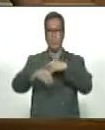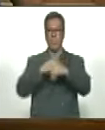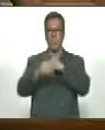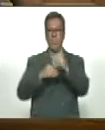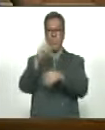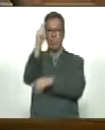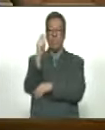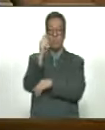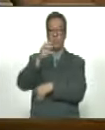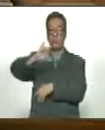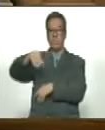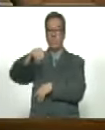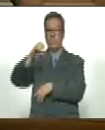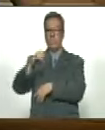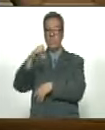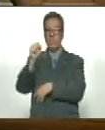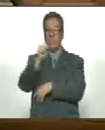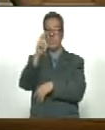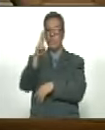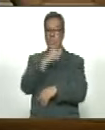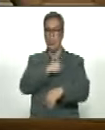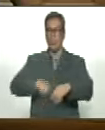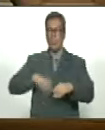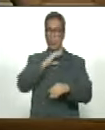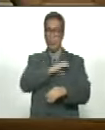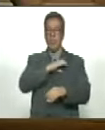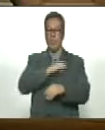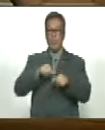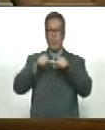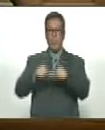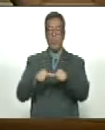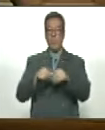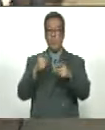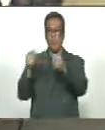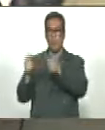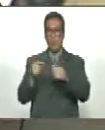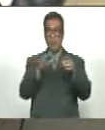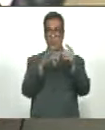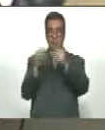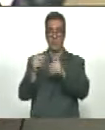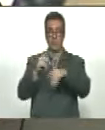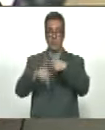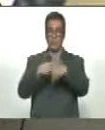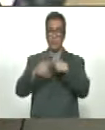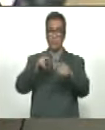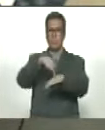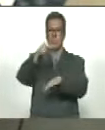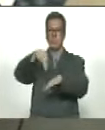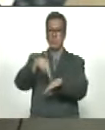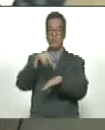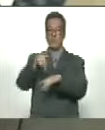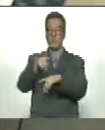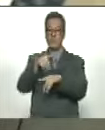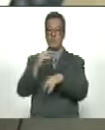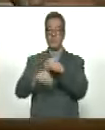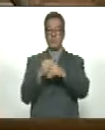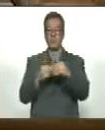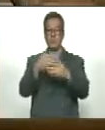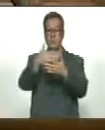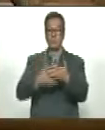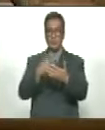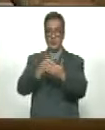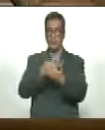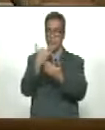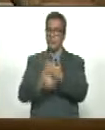por el diputado Jesús Faría Tortosa, presidente de la Comisión Permanente de Economía, Finanzas y Desarrollo Nacional, mediante la cual remite